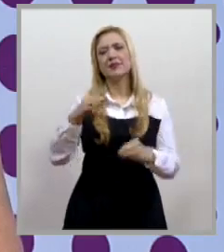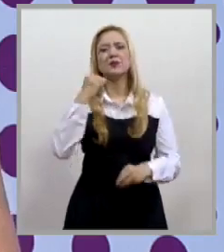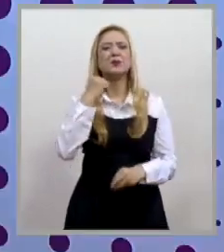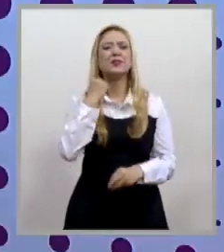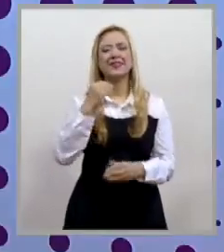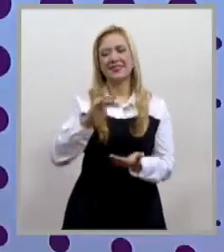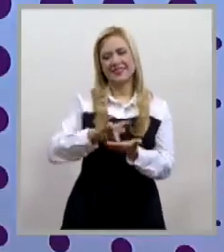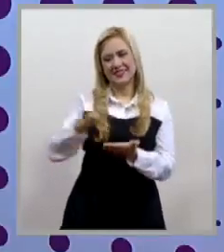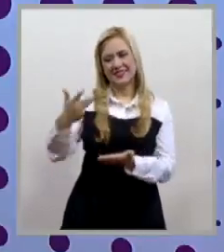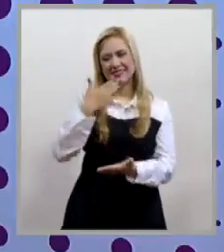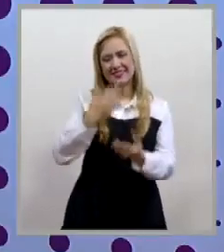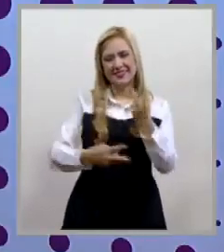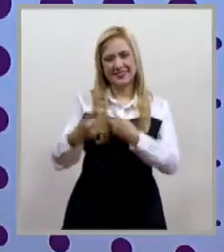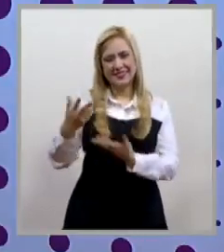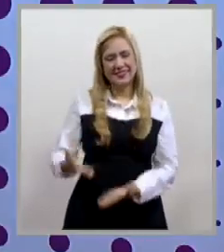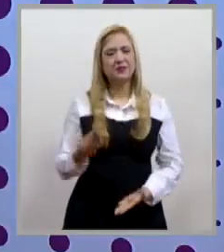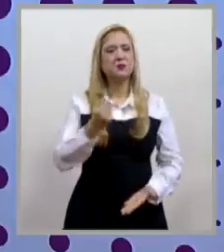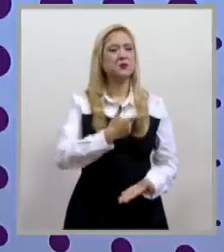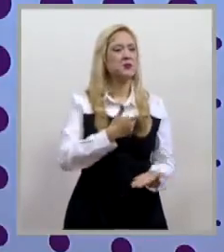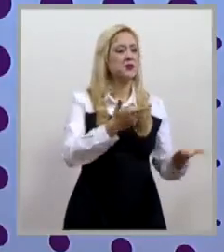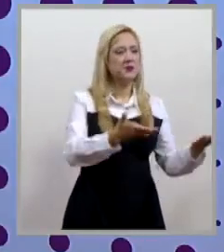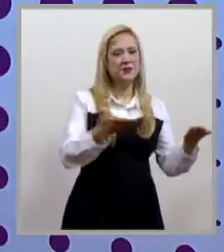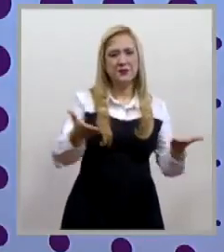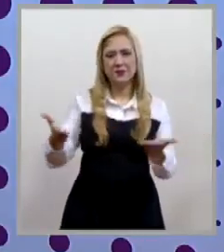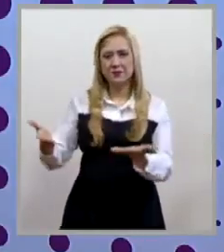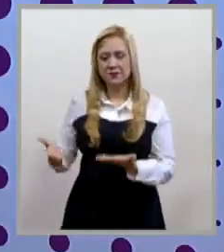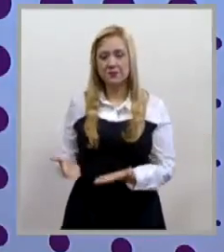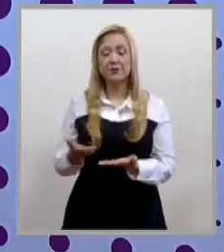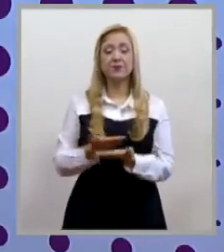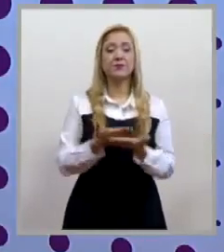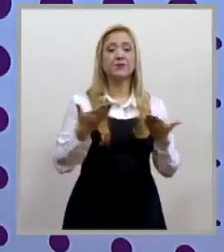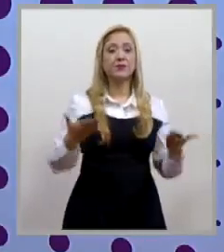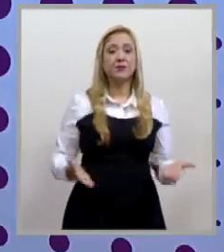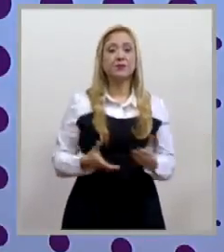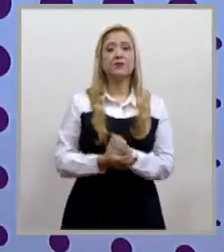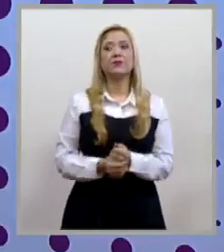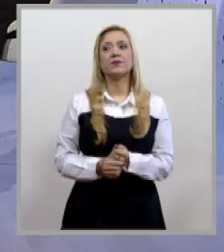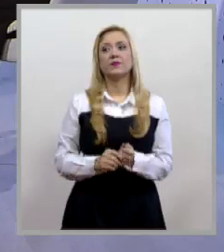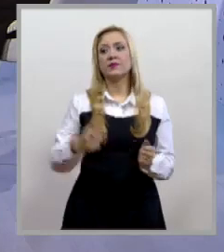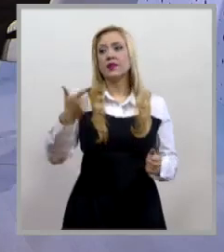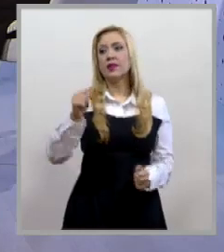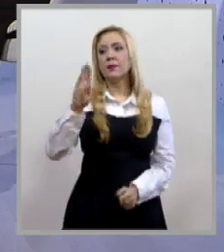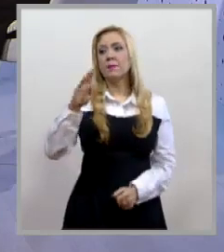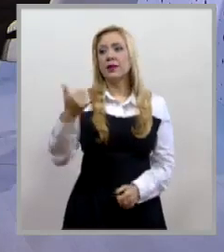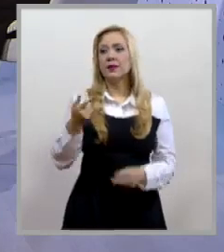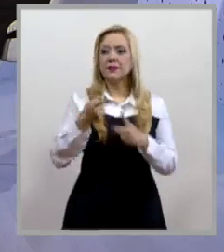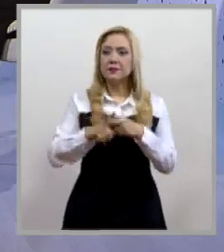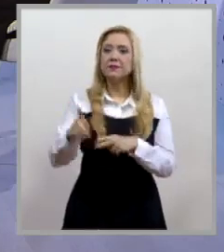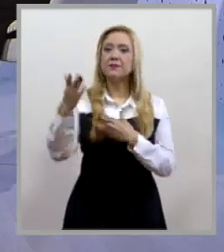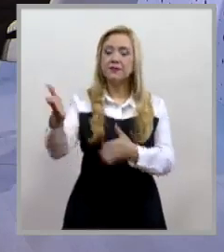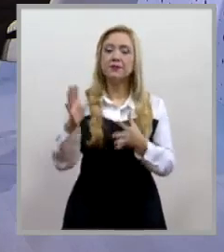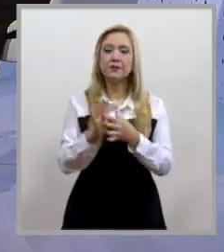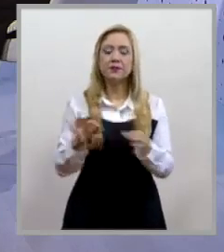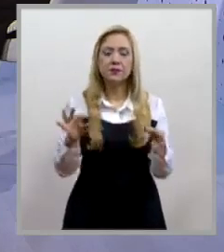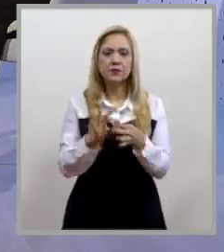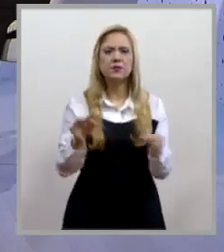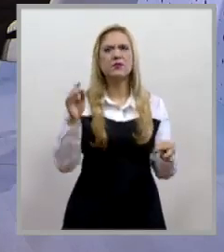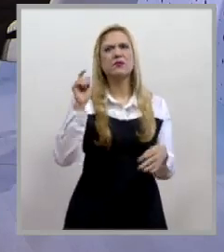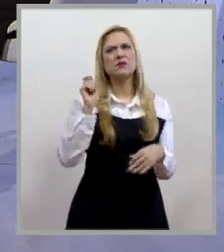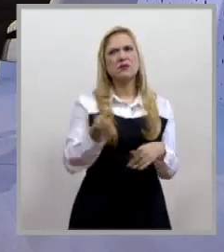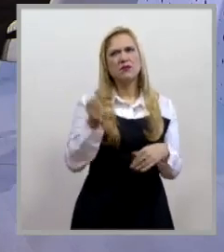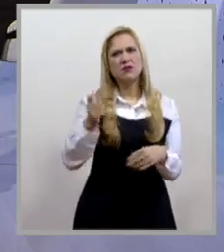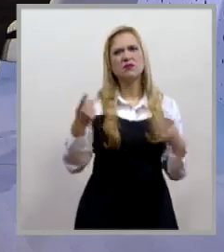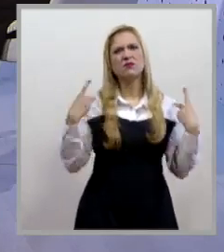tal? Muchas Pues gracias. un gusto que estén aquí, ya hayan aceptado la invitación. Gaby, me gustaría abrir la conversación contigo y le contaras